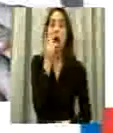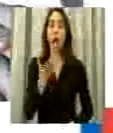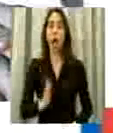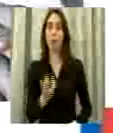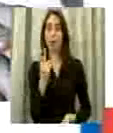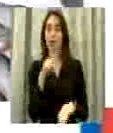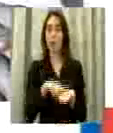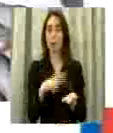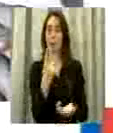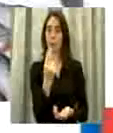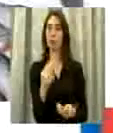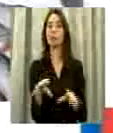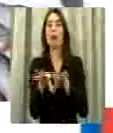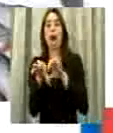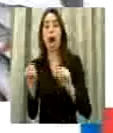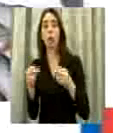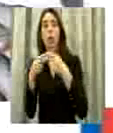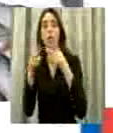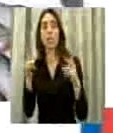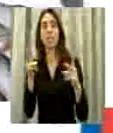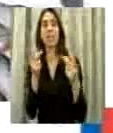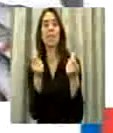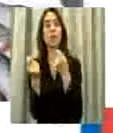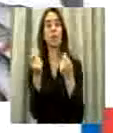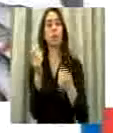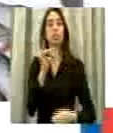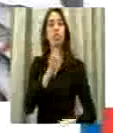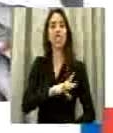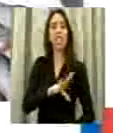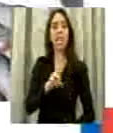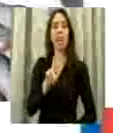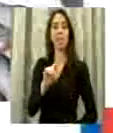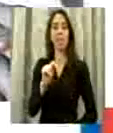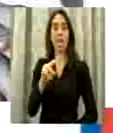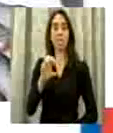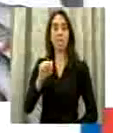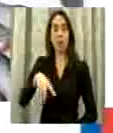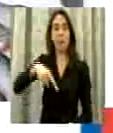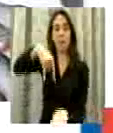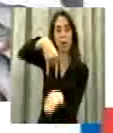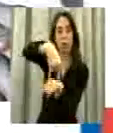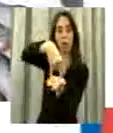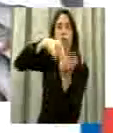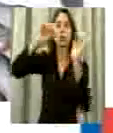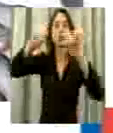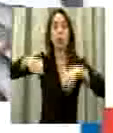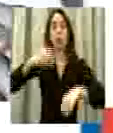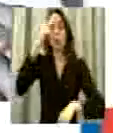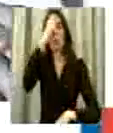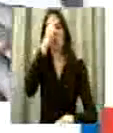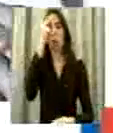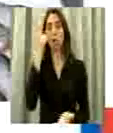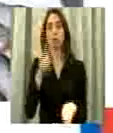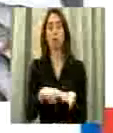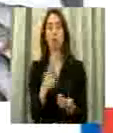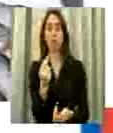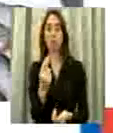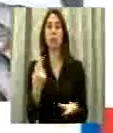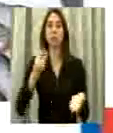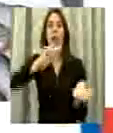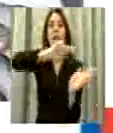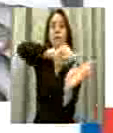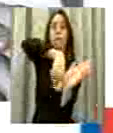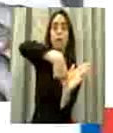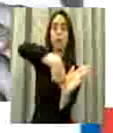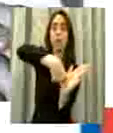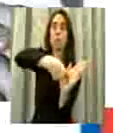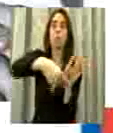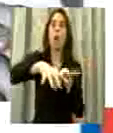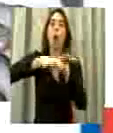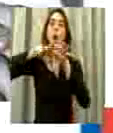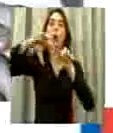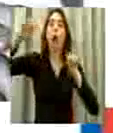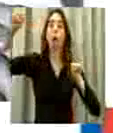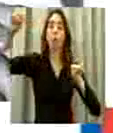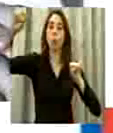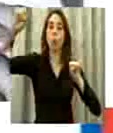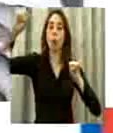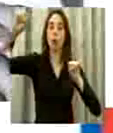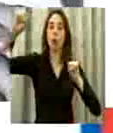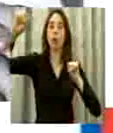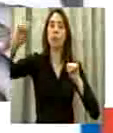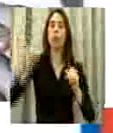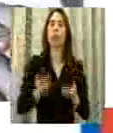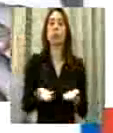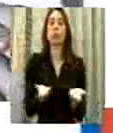2012. El Tratado de Libre Comercio entre Chile y Vietnam fue aprobado por el Congreso en marzo de 2012 y hemos firmado también un acuerdo